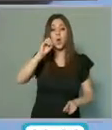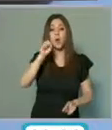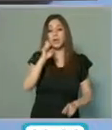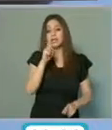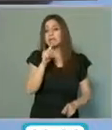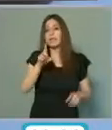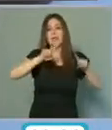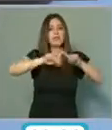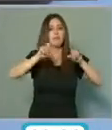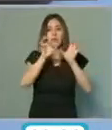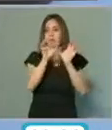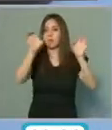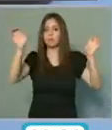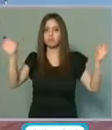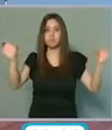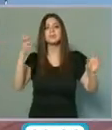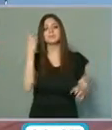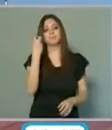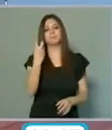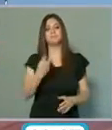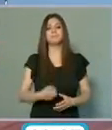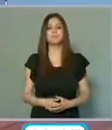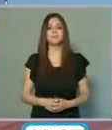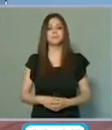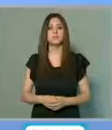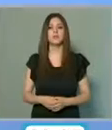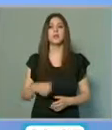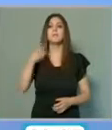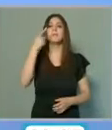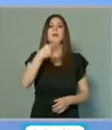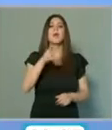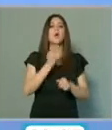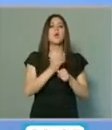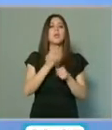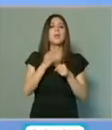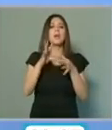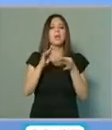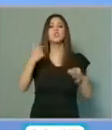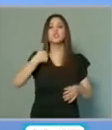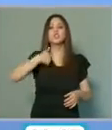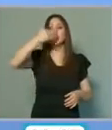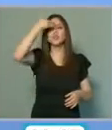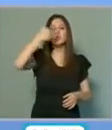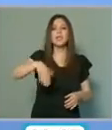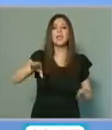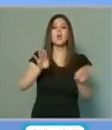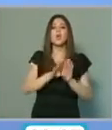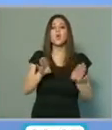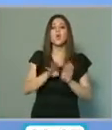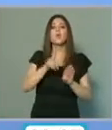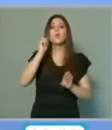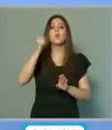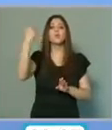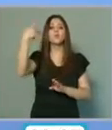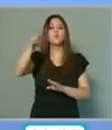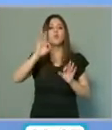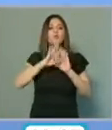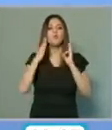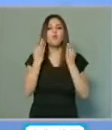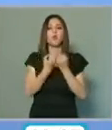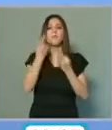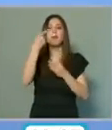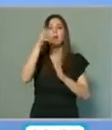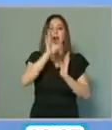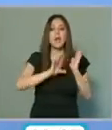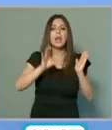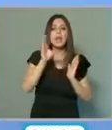opuestos al completamente, este, ¿no? Exactamente, sí. Oye, cuéntanos un poquito, yo sé que también ellos tenían mucho que ver con el calendario, ¿cómo era su calendario? El